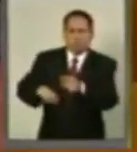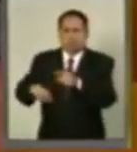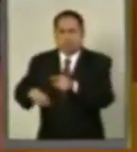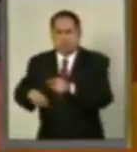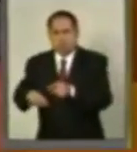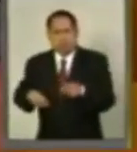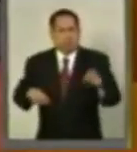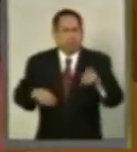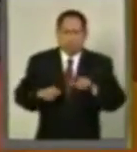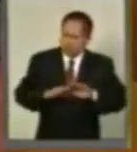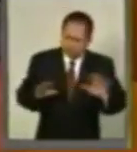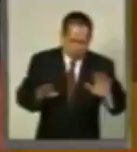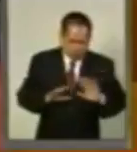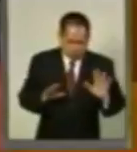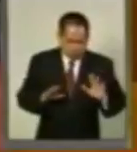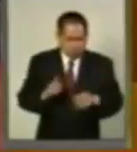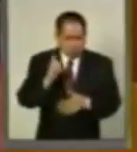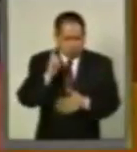que debemos de buscar